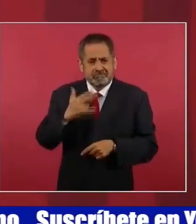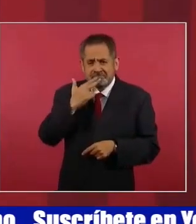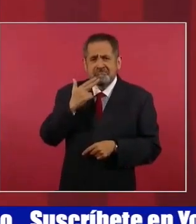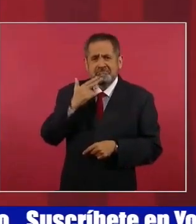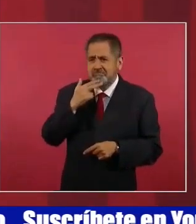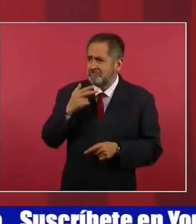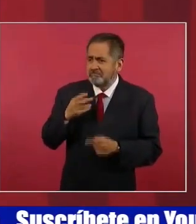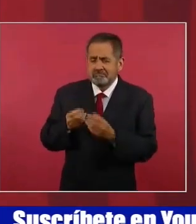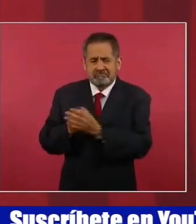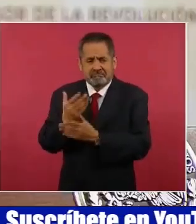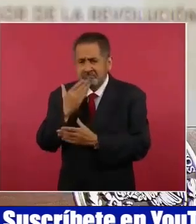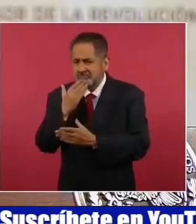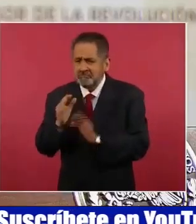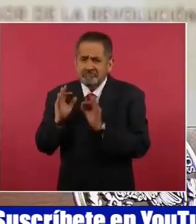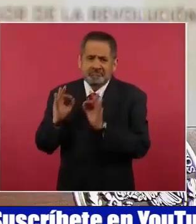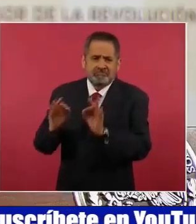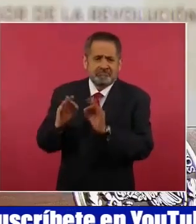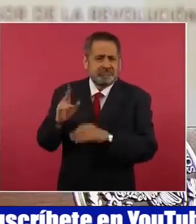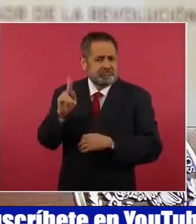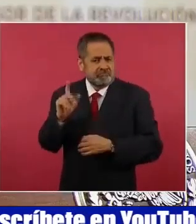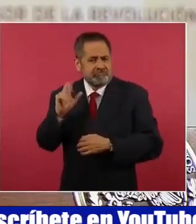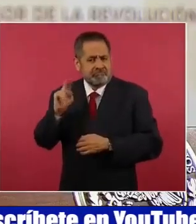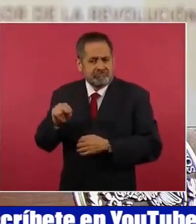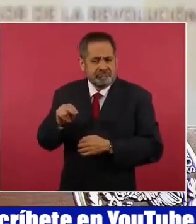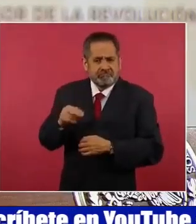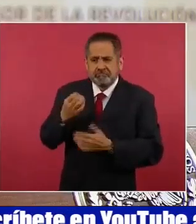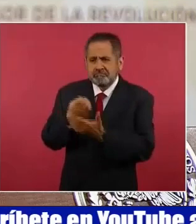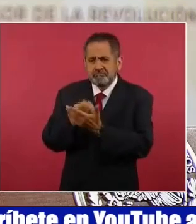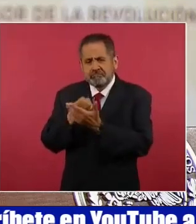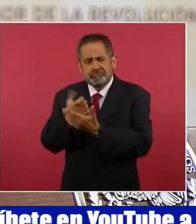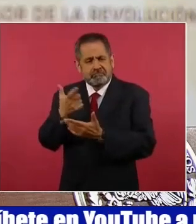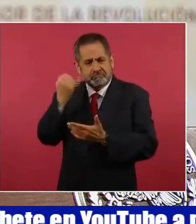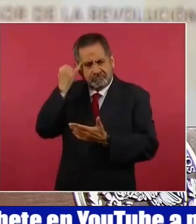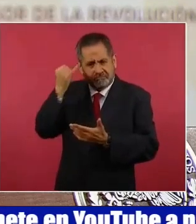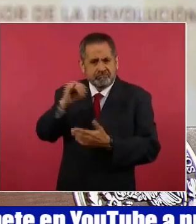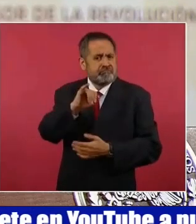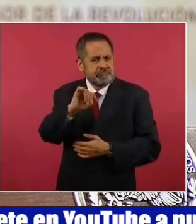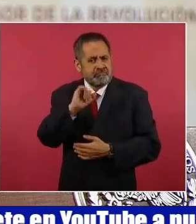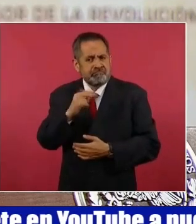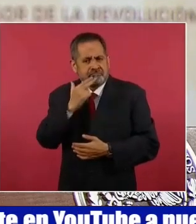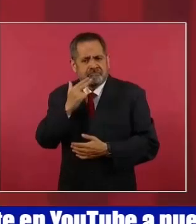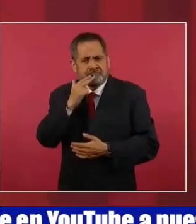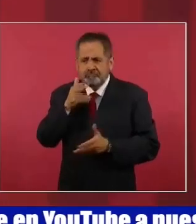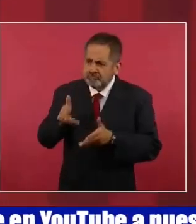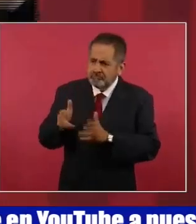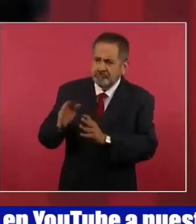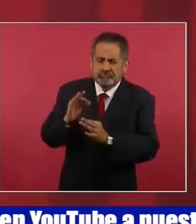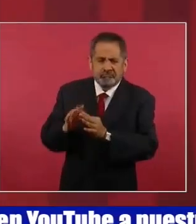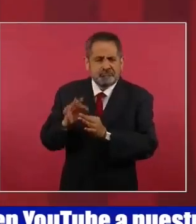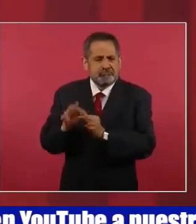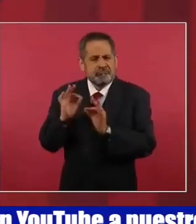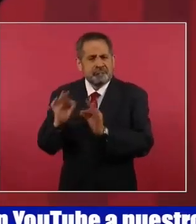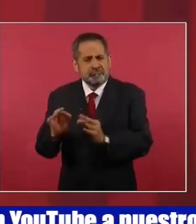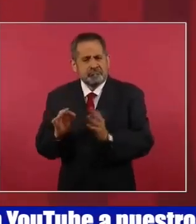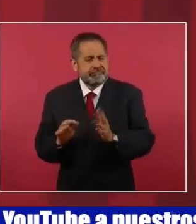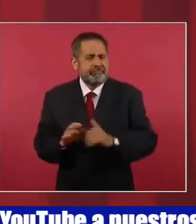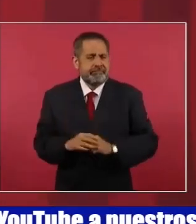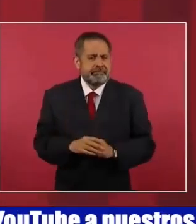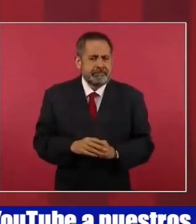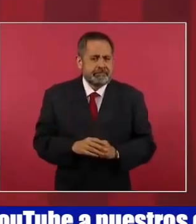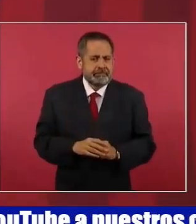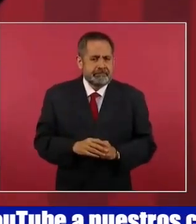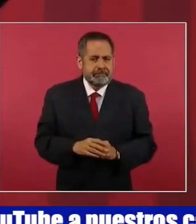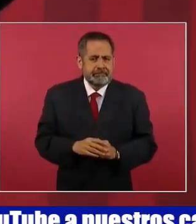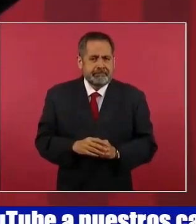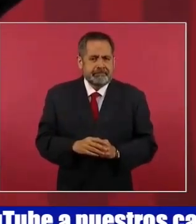también, el presidente hoy le mete un raspón a Broso y a Loret de Mola, que escribe en